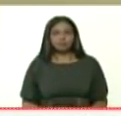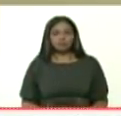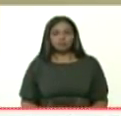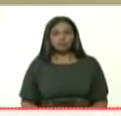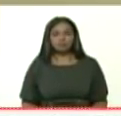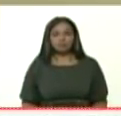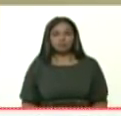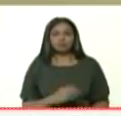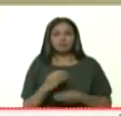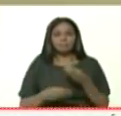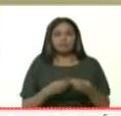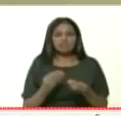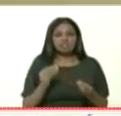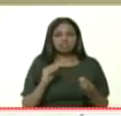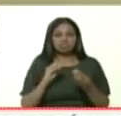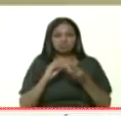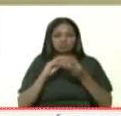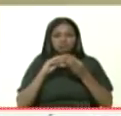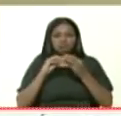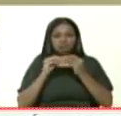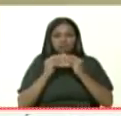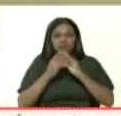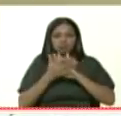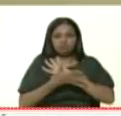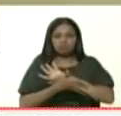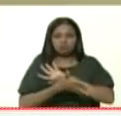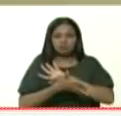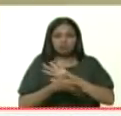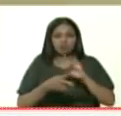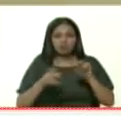Para tratar de desfigurar y